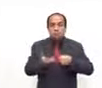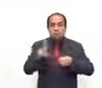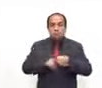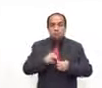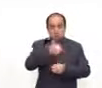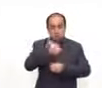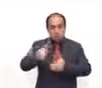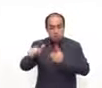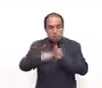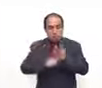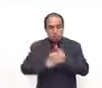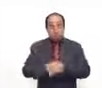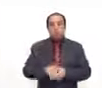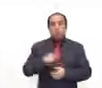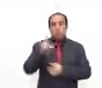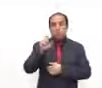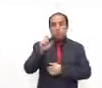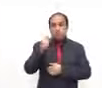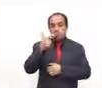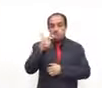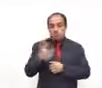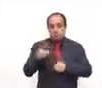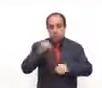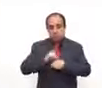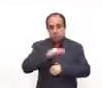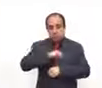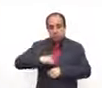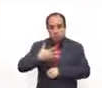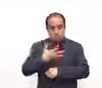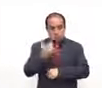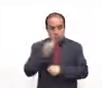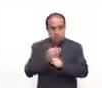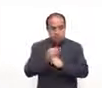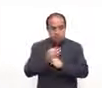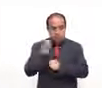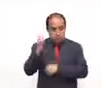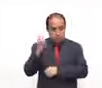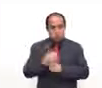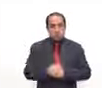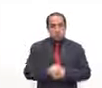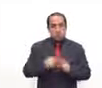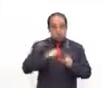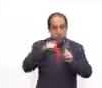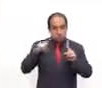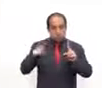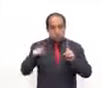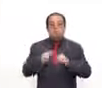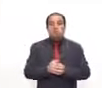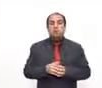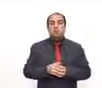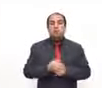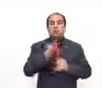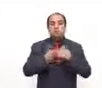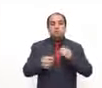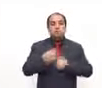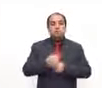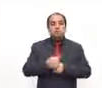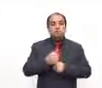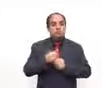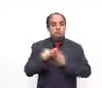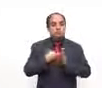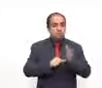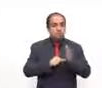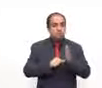con mes y los 27 días que llevamos de enero para esta gráfica, tenemos que en el último mes el 71.8%